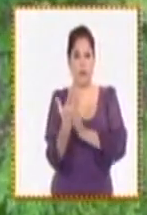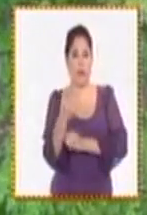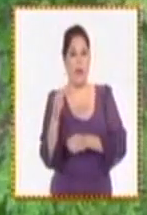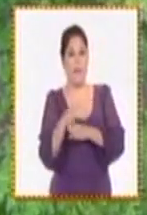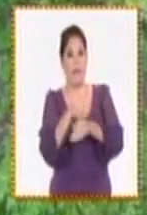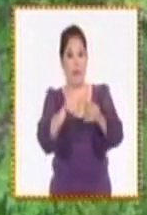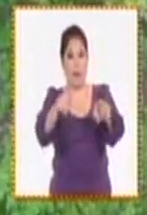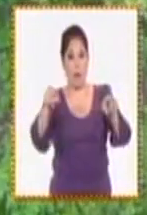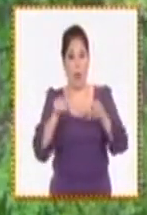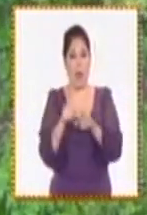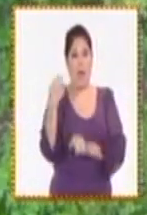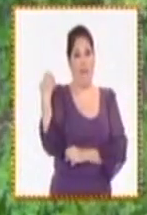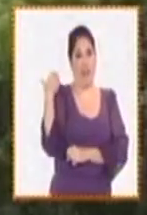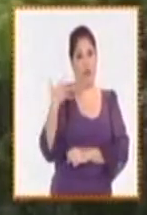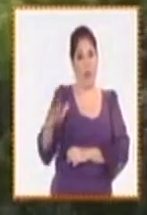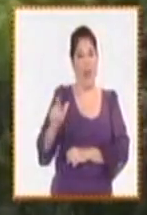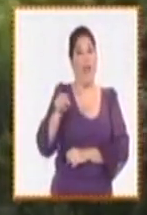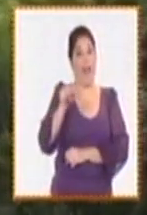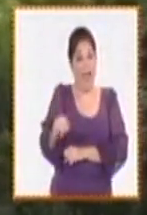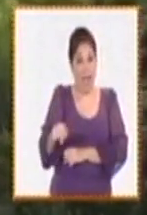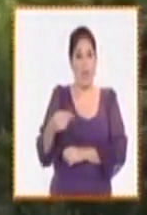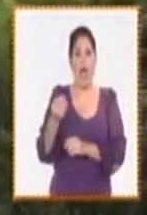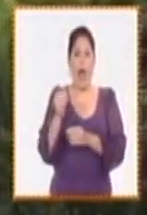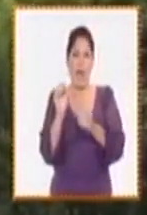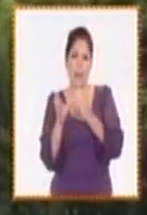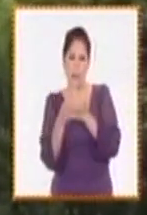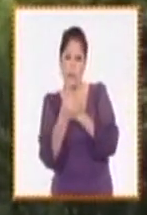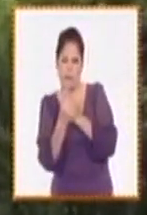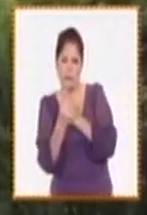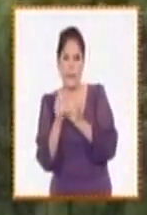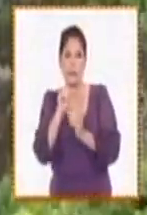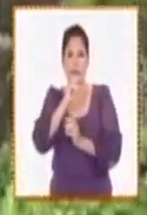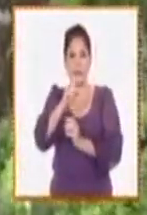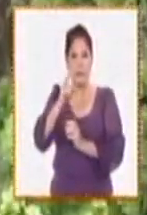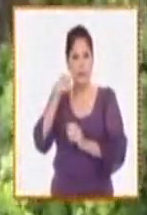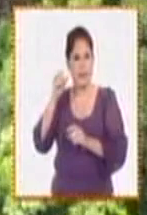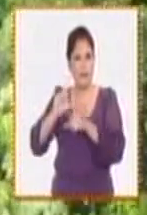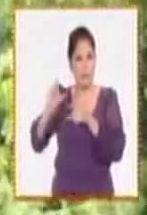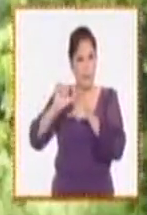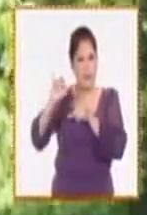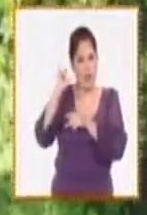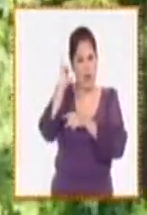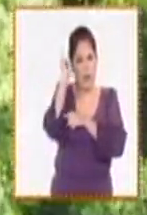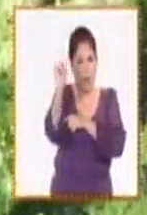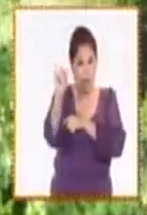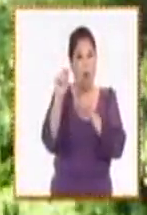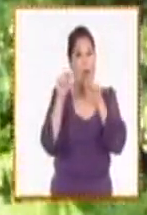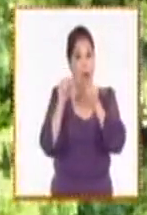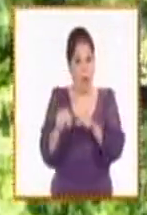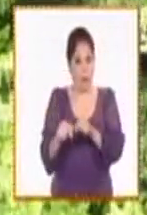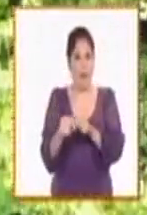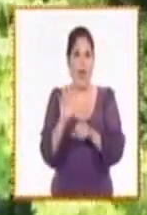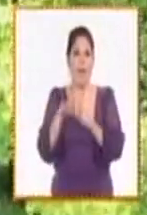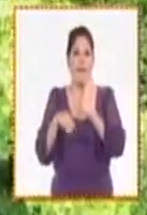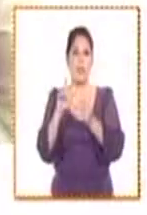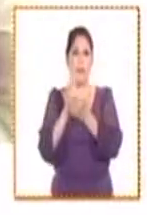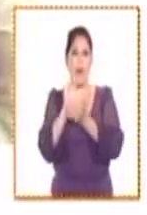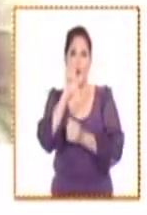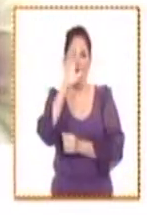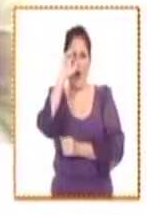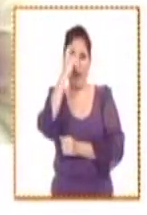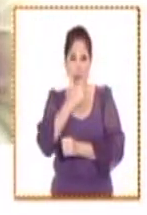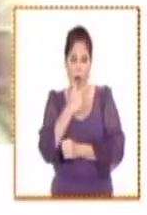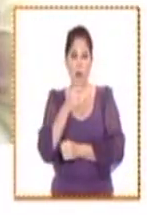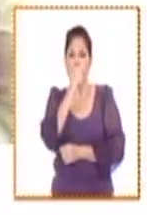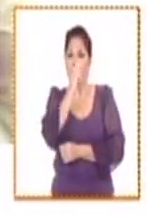áreas abandonadas con posibilidades de enmascaramiento y difícil acceso. Como parte de las labores de enfrentamiento, se